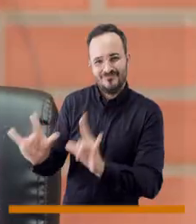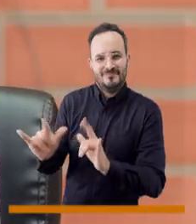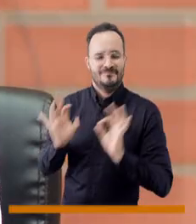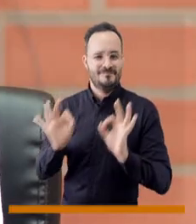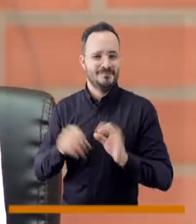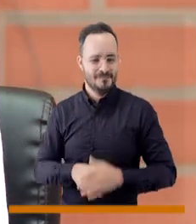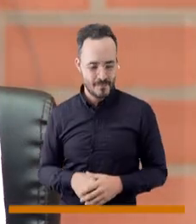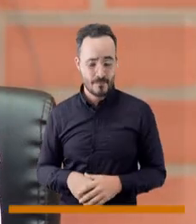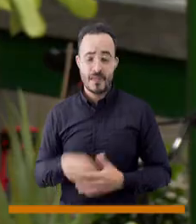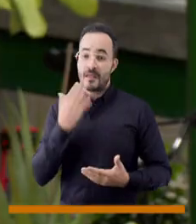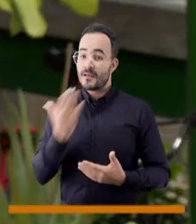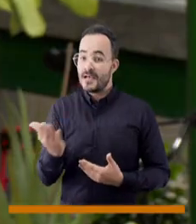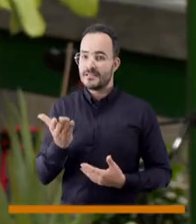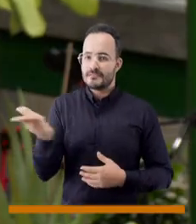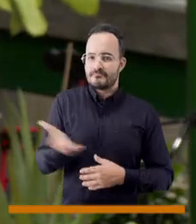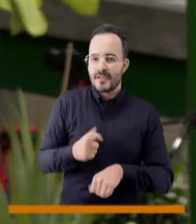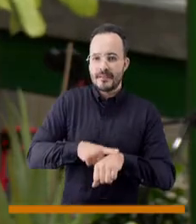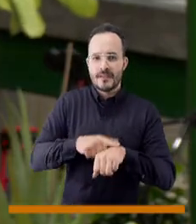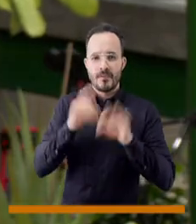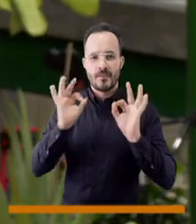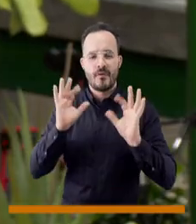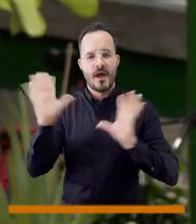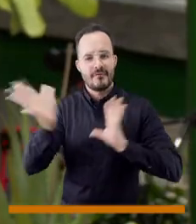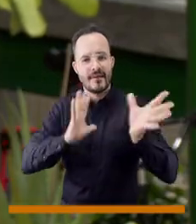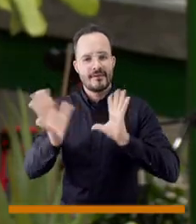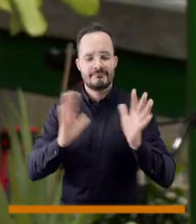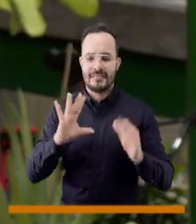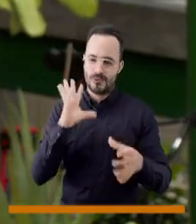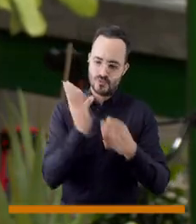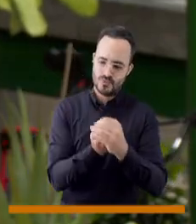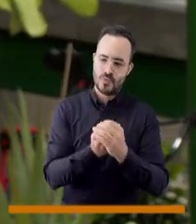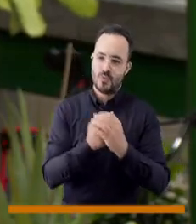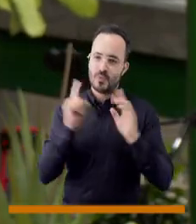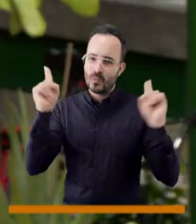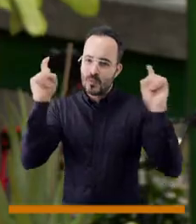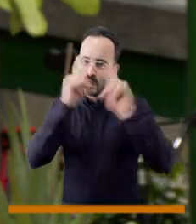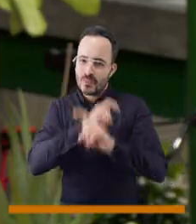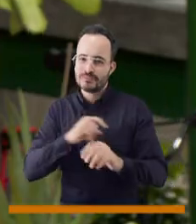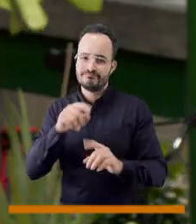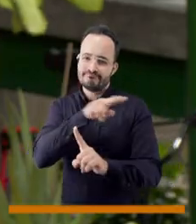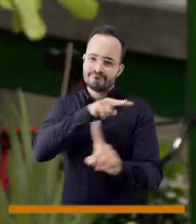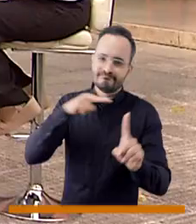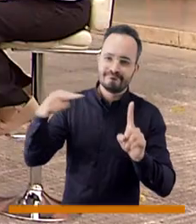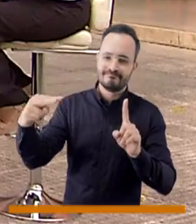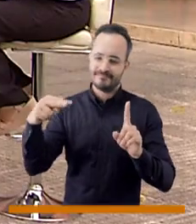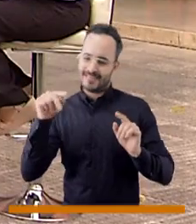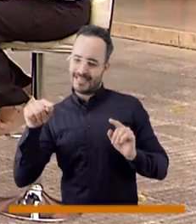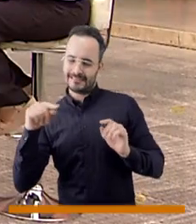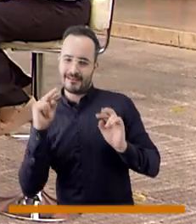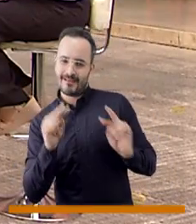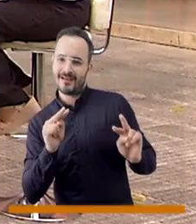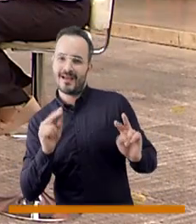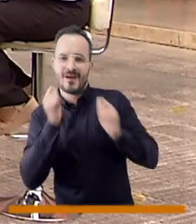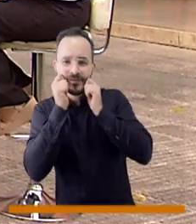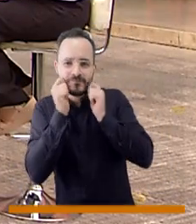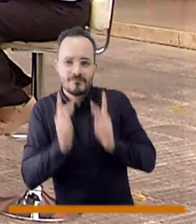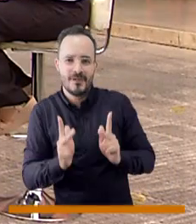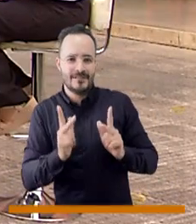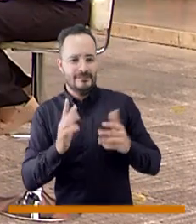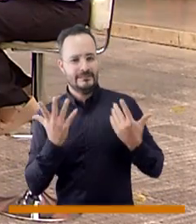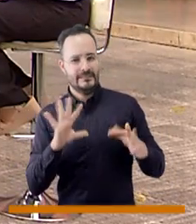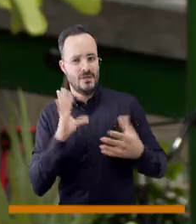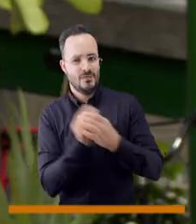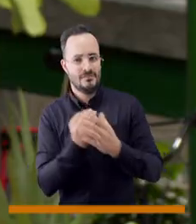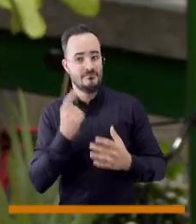Vélez. Gracias por este bello espacio para la inclusión y para mirarnos desde otra perspectiva en lo humano